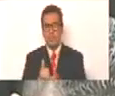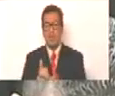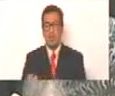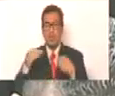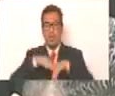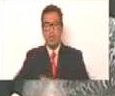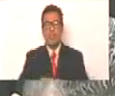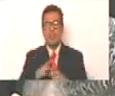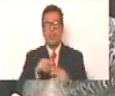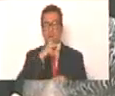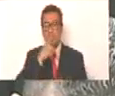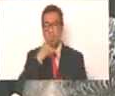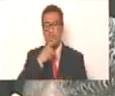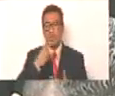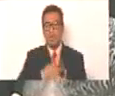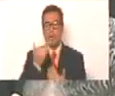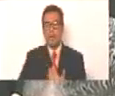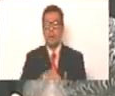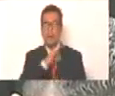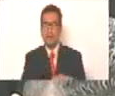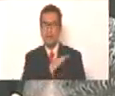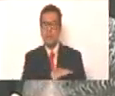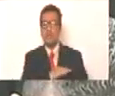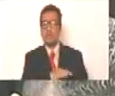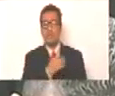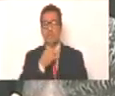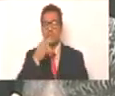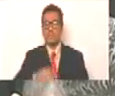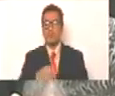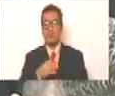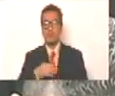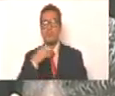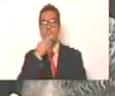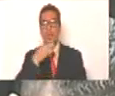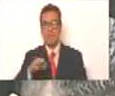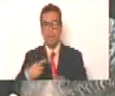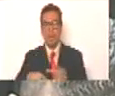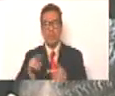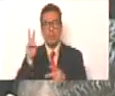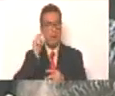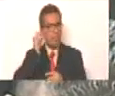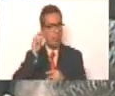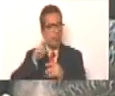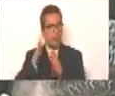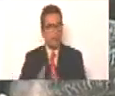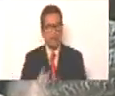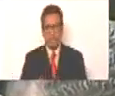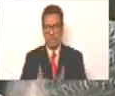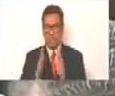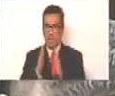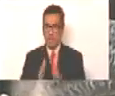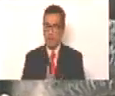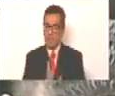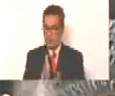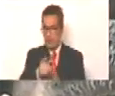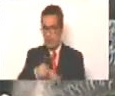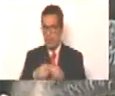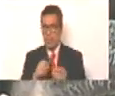políticas, planes y programas sociales para garantizar los derechos de la mujer venezolana que permita continuar superando la discriminación